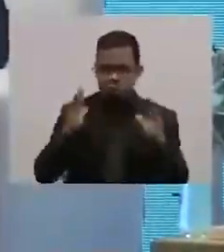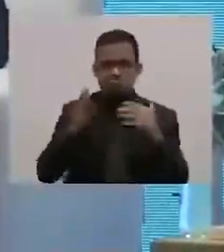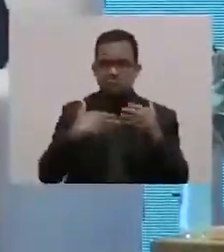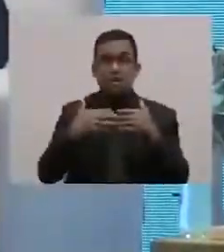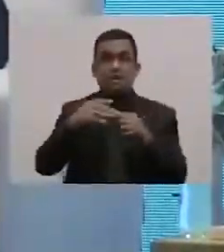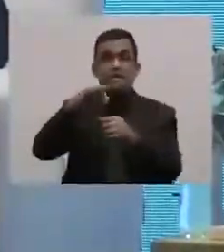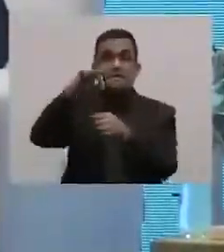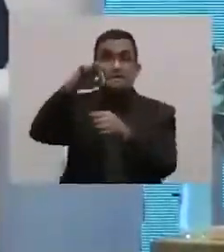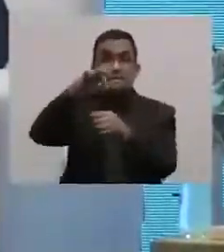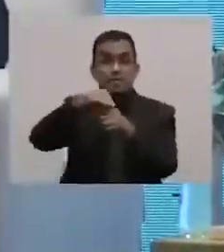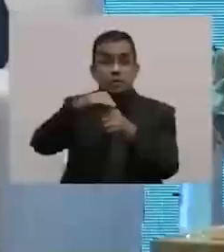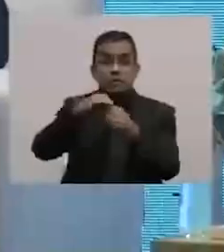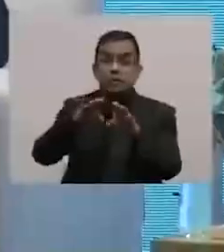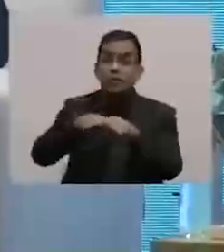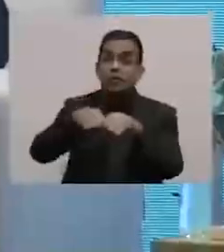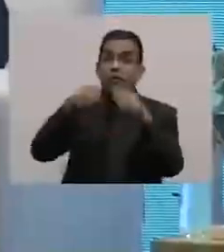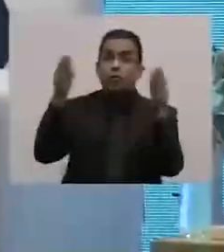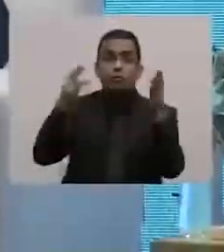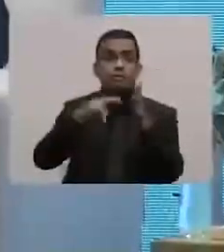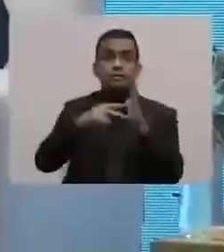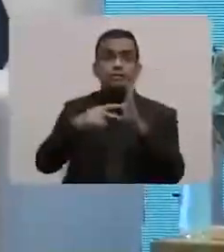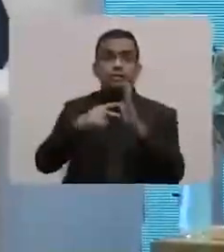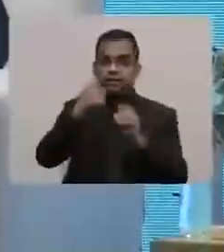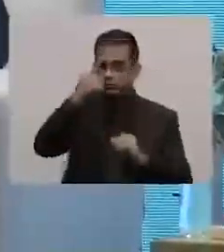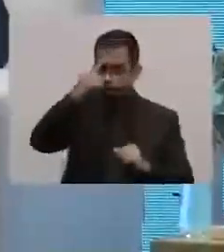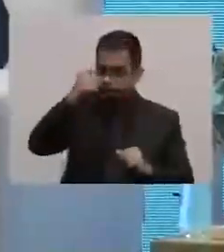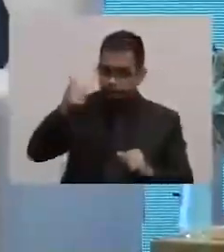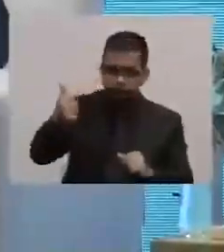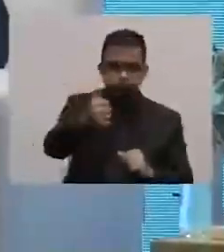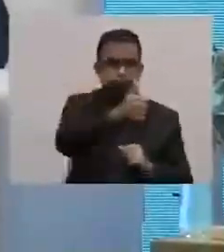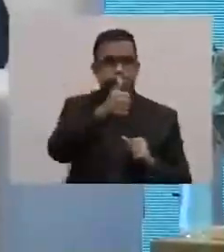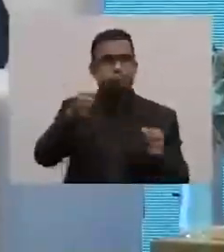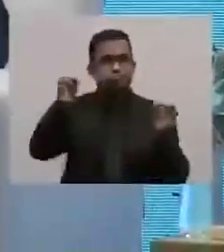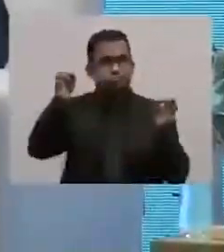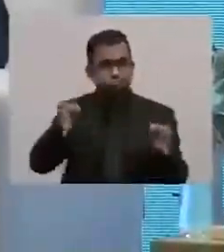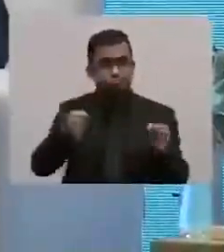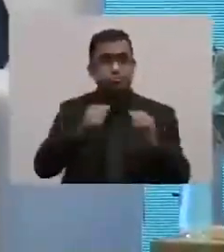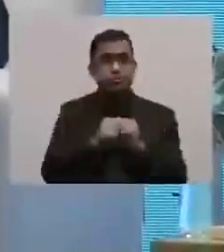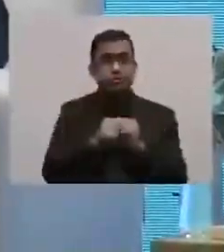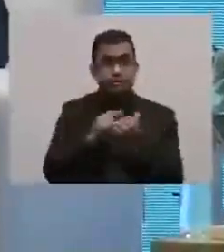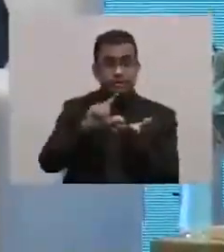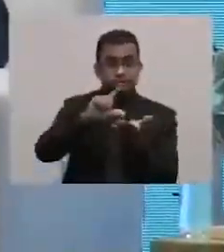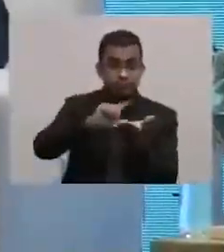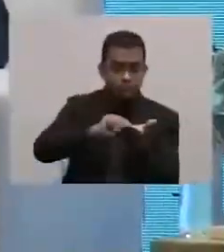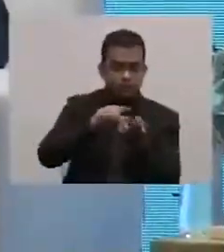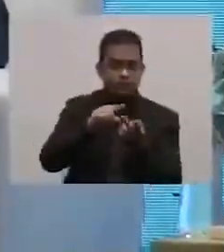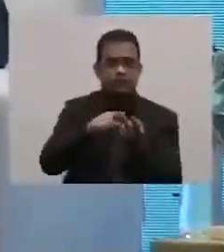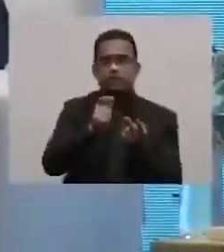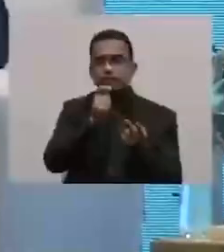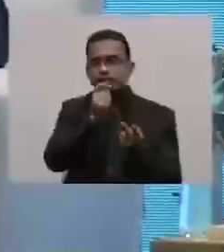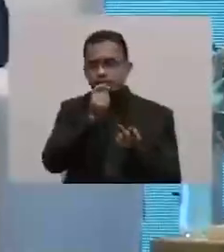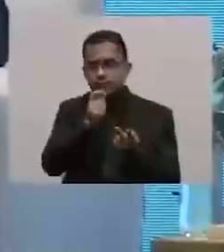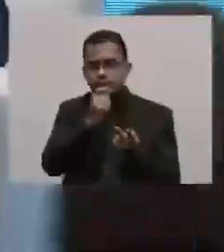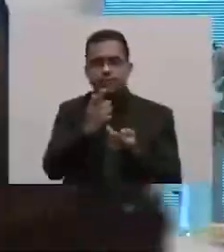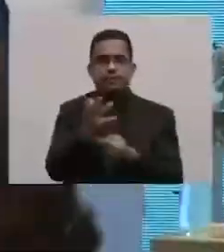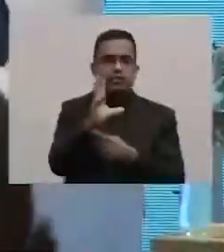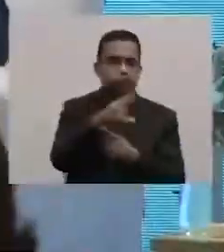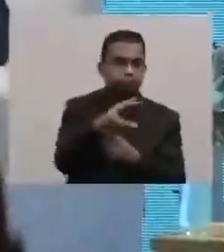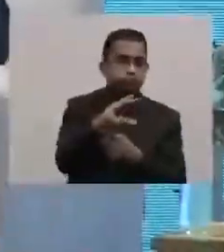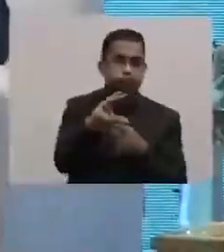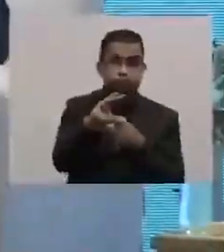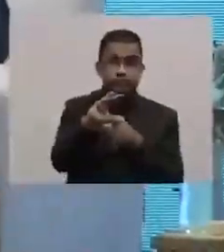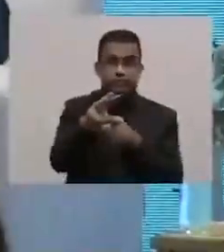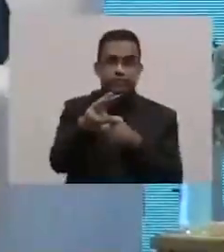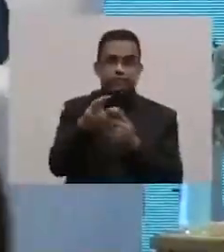transparentes es que haya libertad de expresión. Los medios son los mejores aliados para que la Junta pueda hacer una